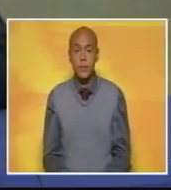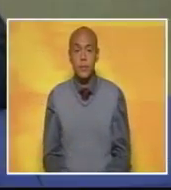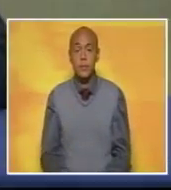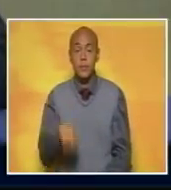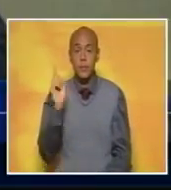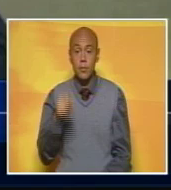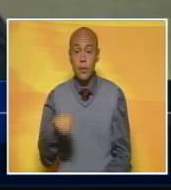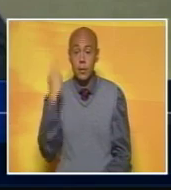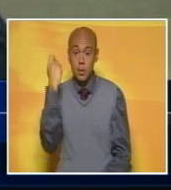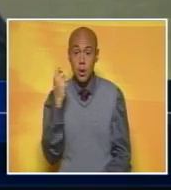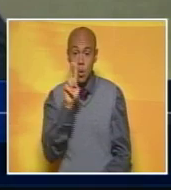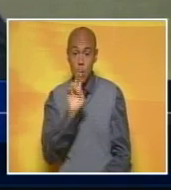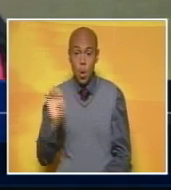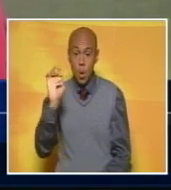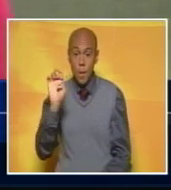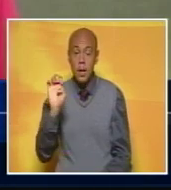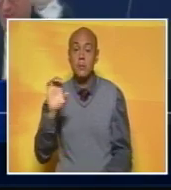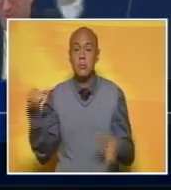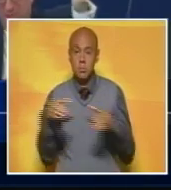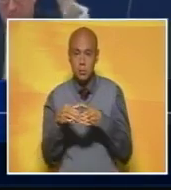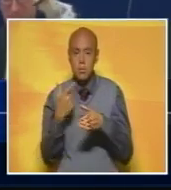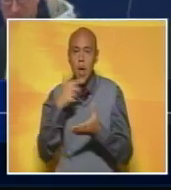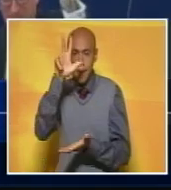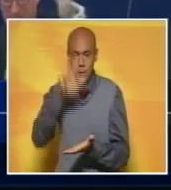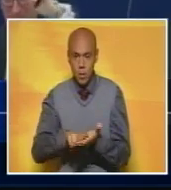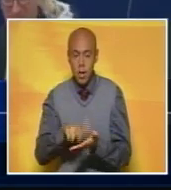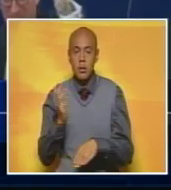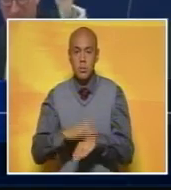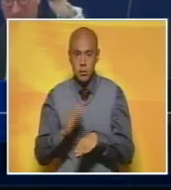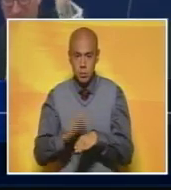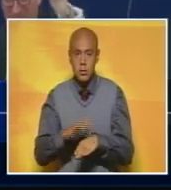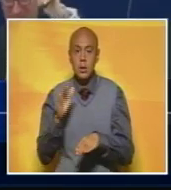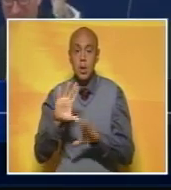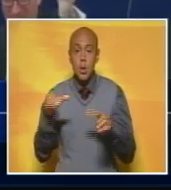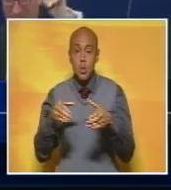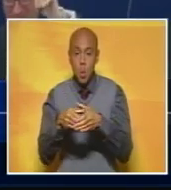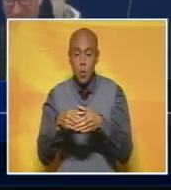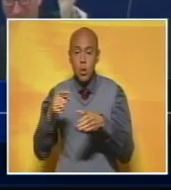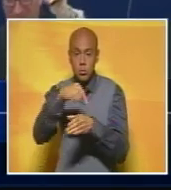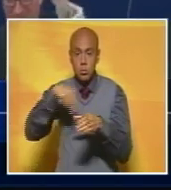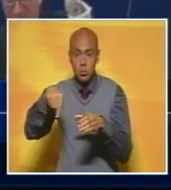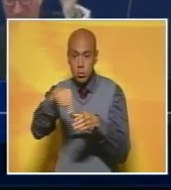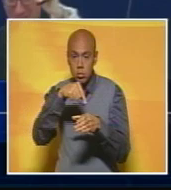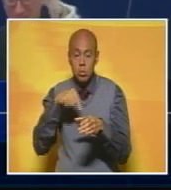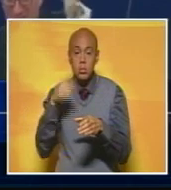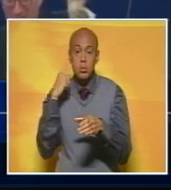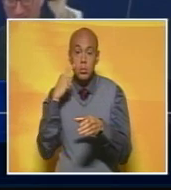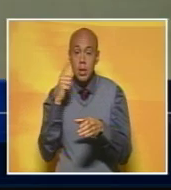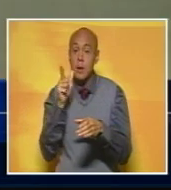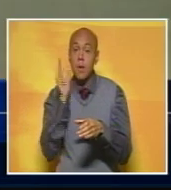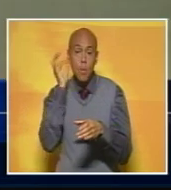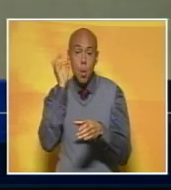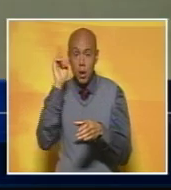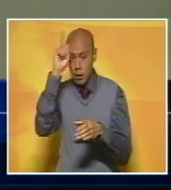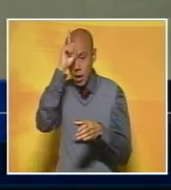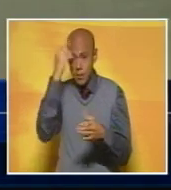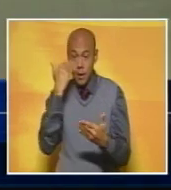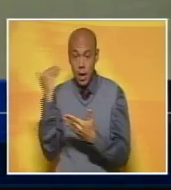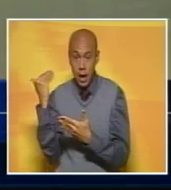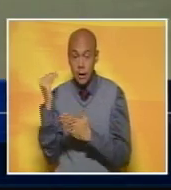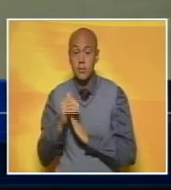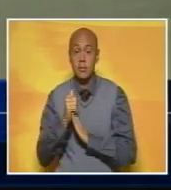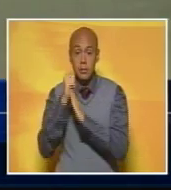El Parlamento Europeo aprobó por amplia mayoría la Comisión Europea, que estará presidida por la alemana Ursula von der